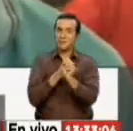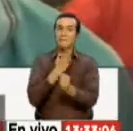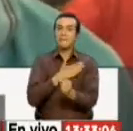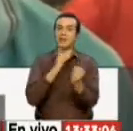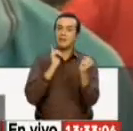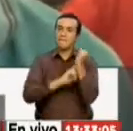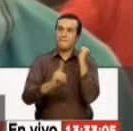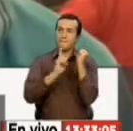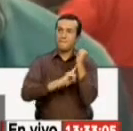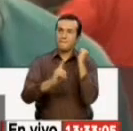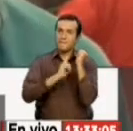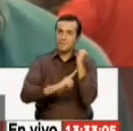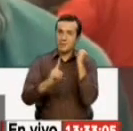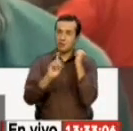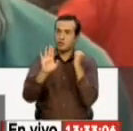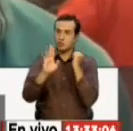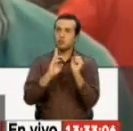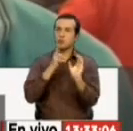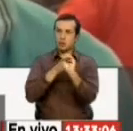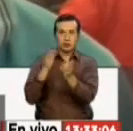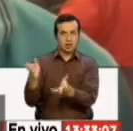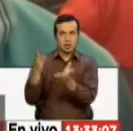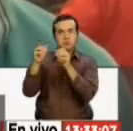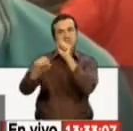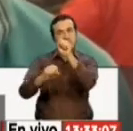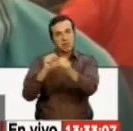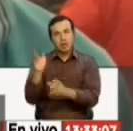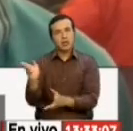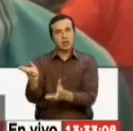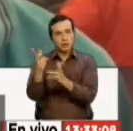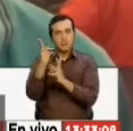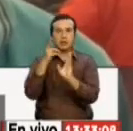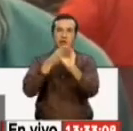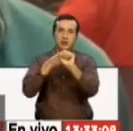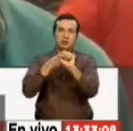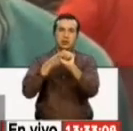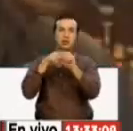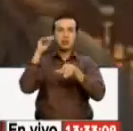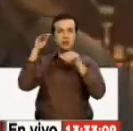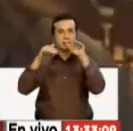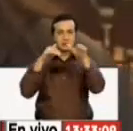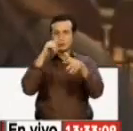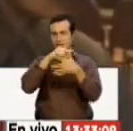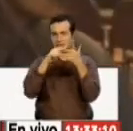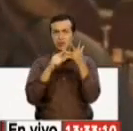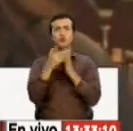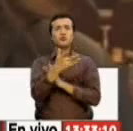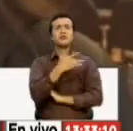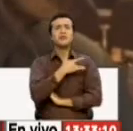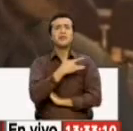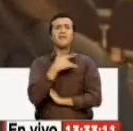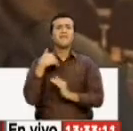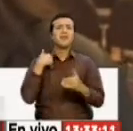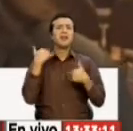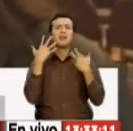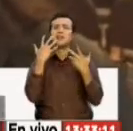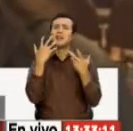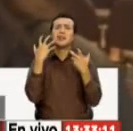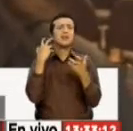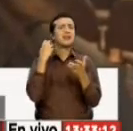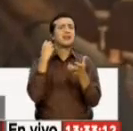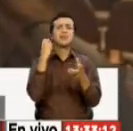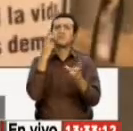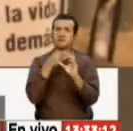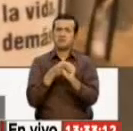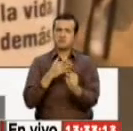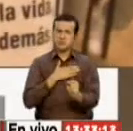hermano que participe nada más en la bicicleta, que participe en activismo también. Sueñan con que llegue el día para demostrar que también son capaces